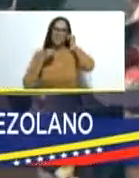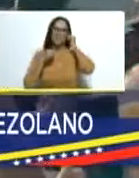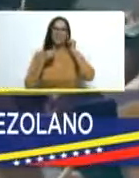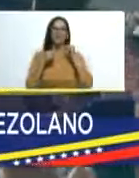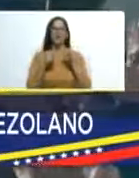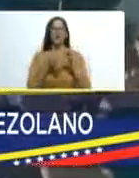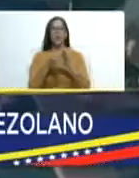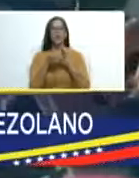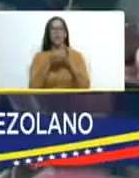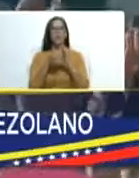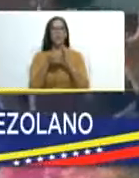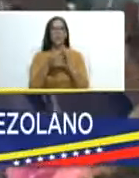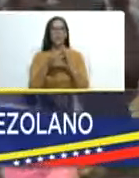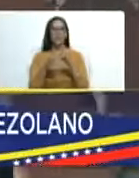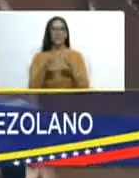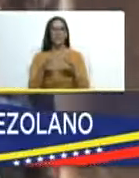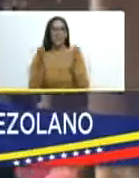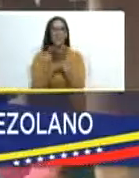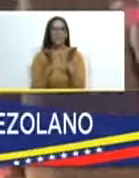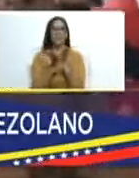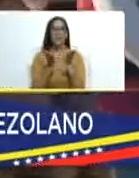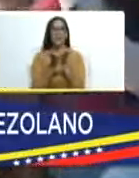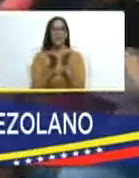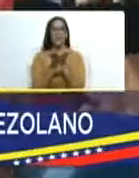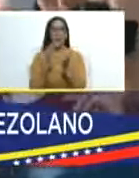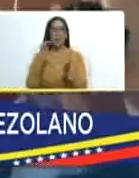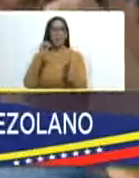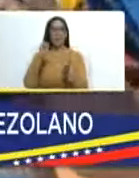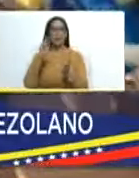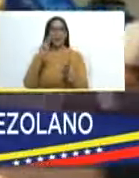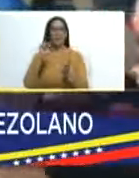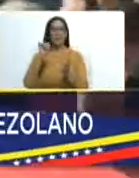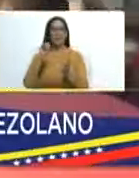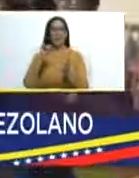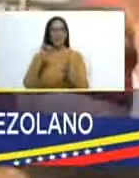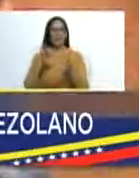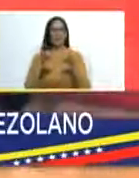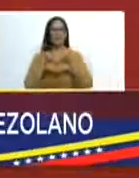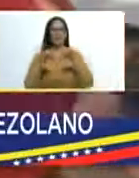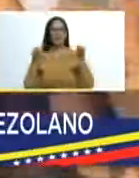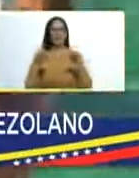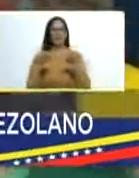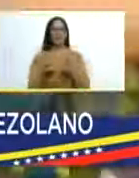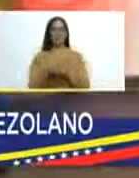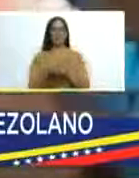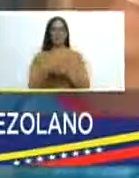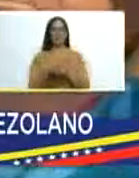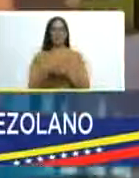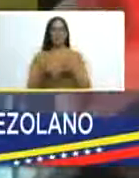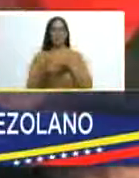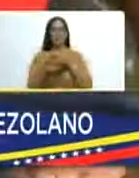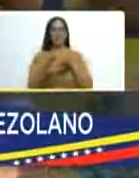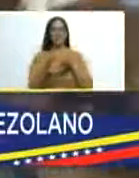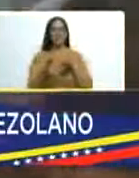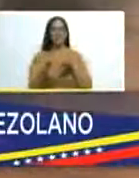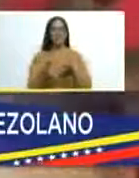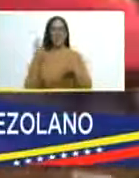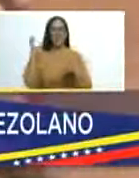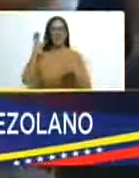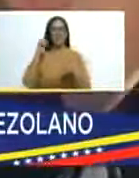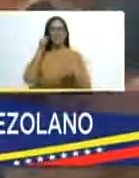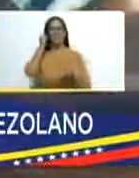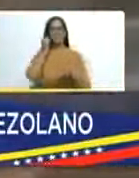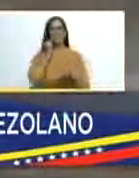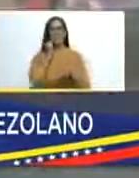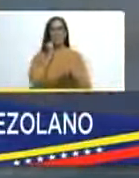Unidad Educativa Martín Tobar y Tobar, de una unidad educativa. La Esmeralda, municipio Rivero, estado Sucre,